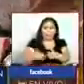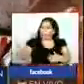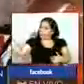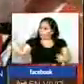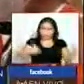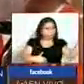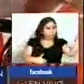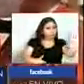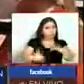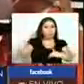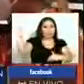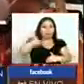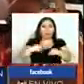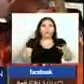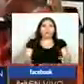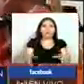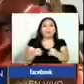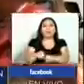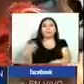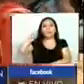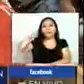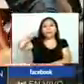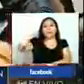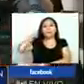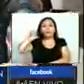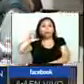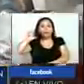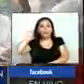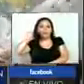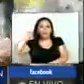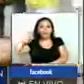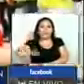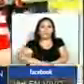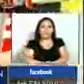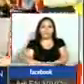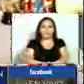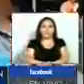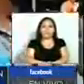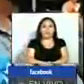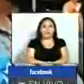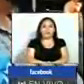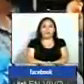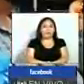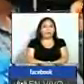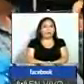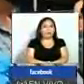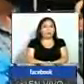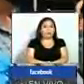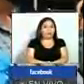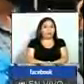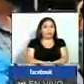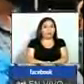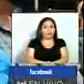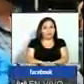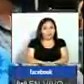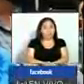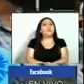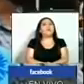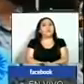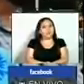hasta la fecha, han retornado 1,345 salvadoreños. El consulado fue tan